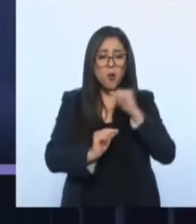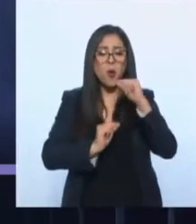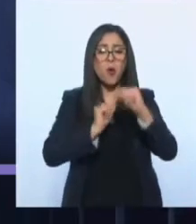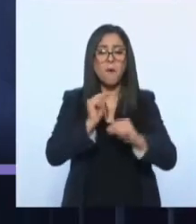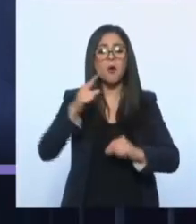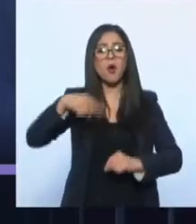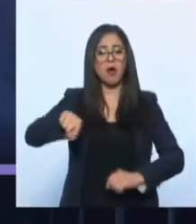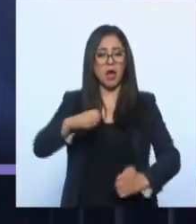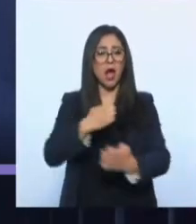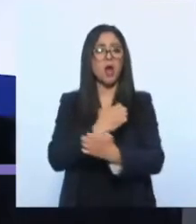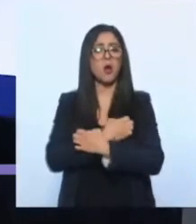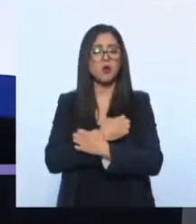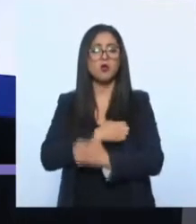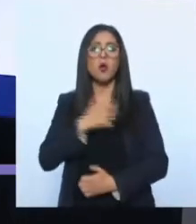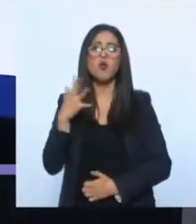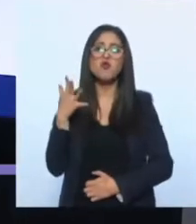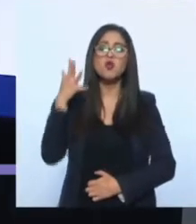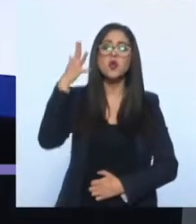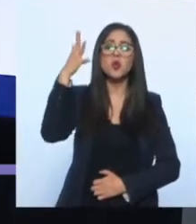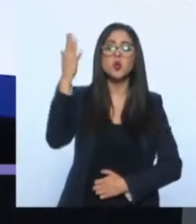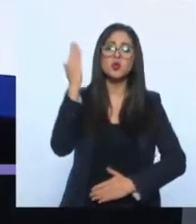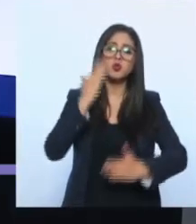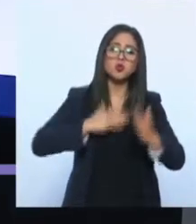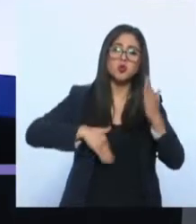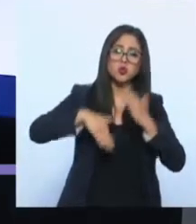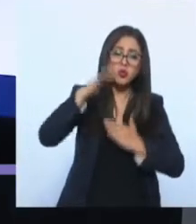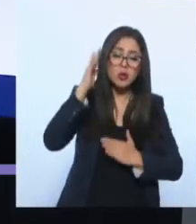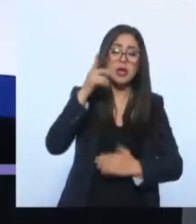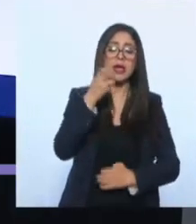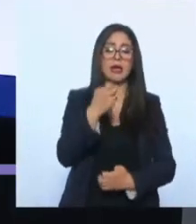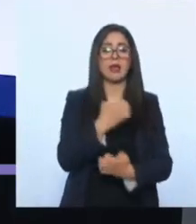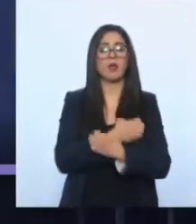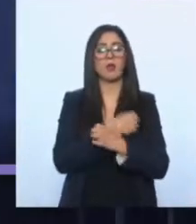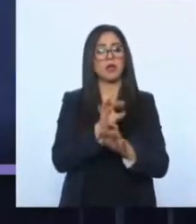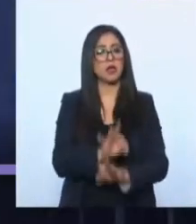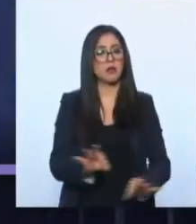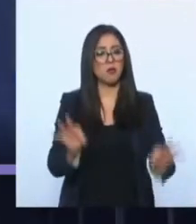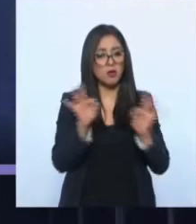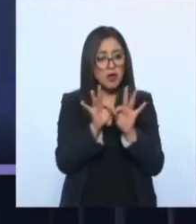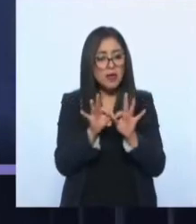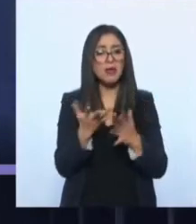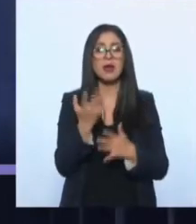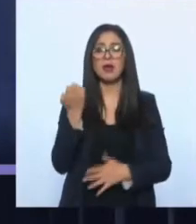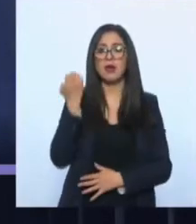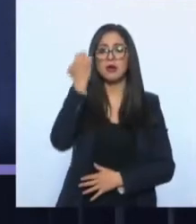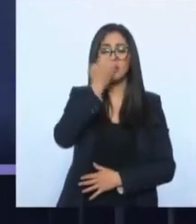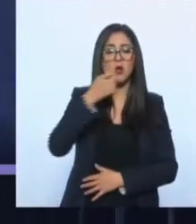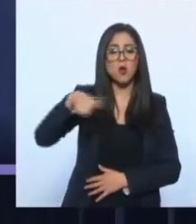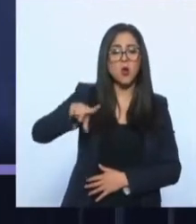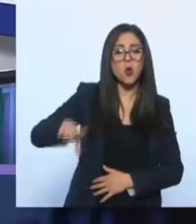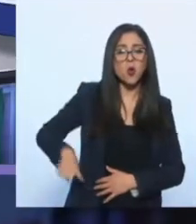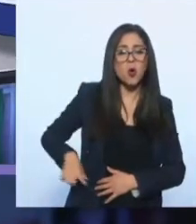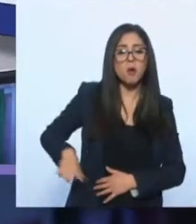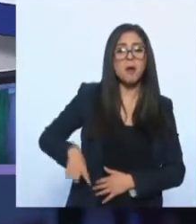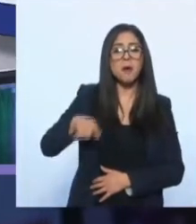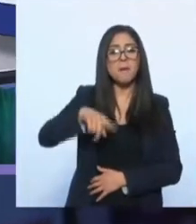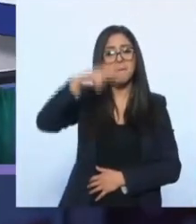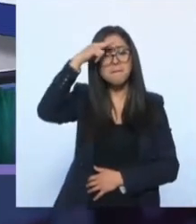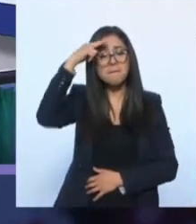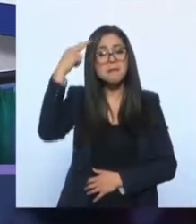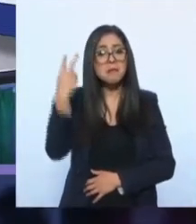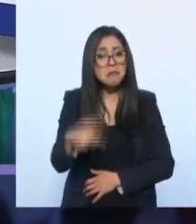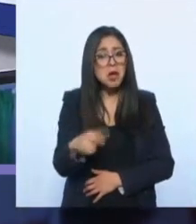de altos, ¿no? La educación pública es sumamente importante. Las escuelas públicas de México están ocupando